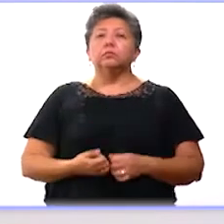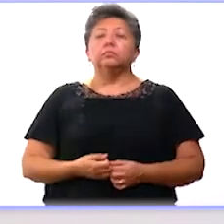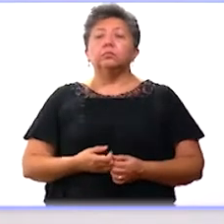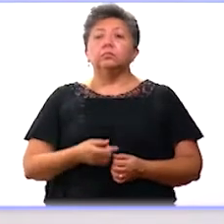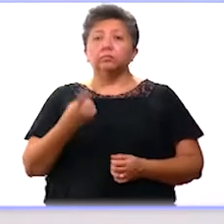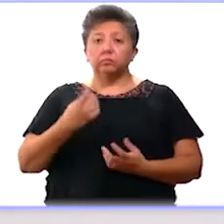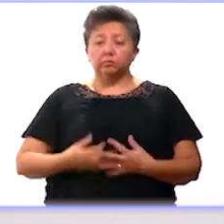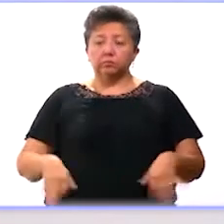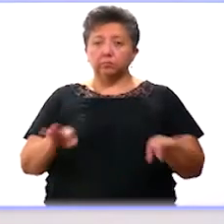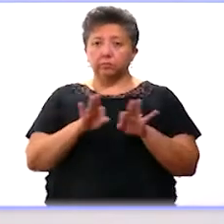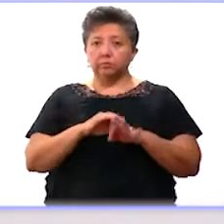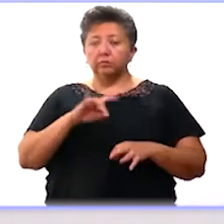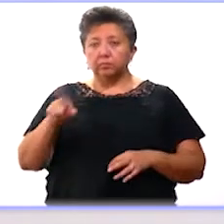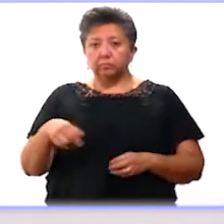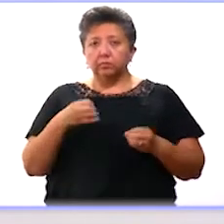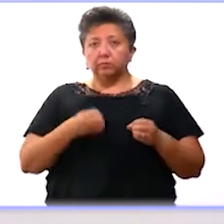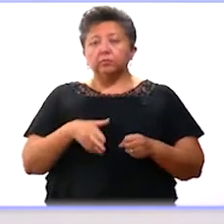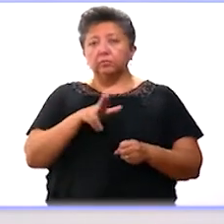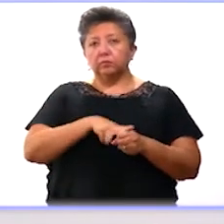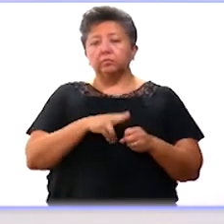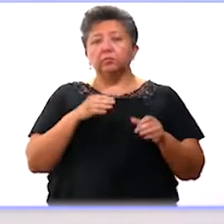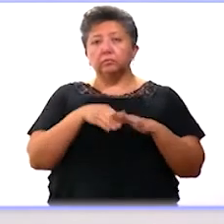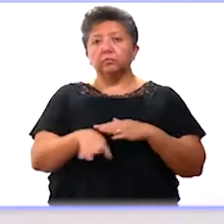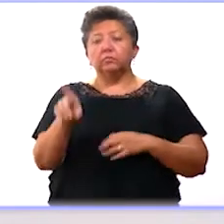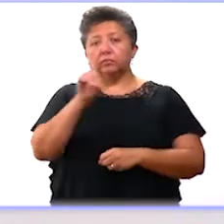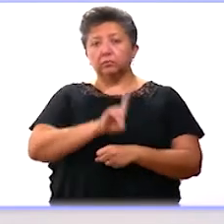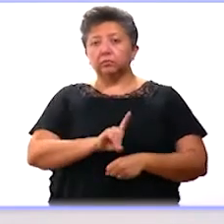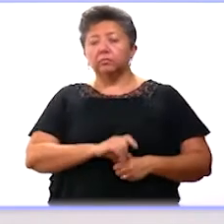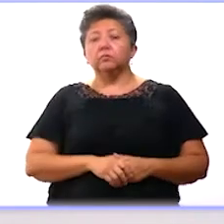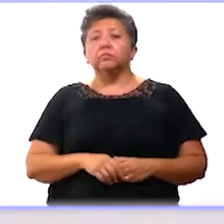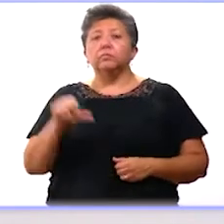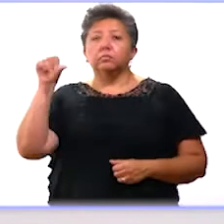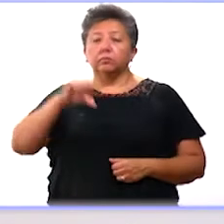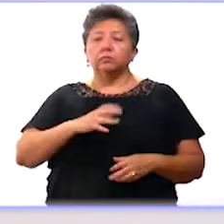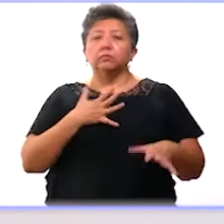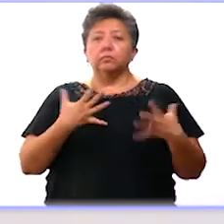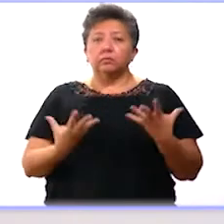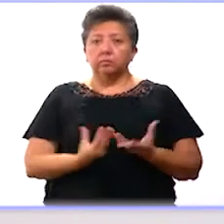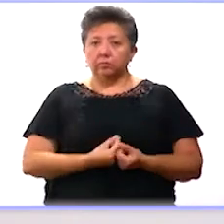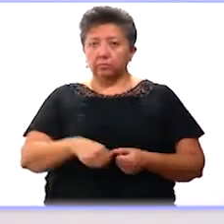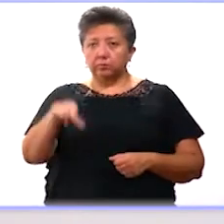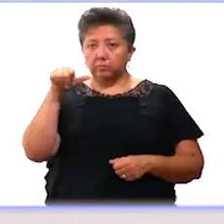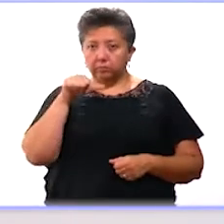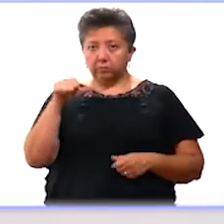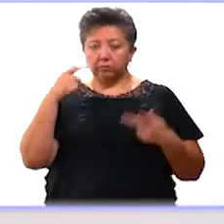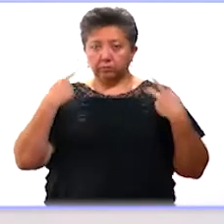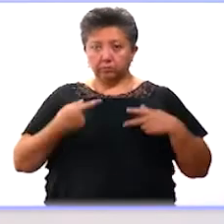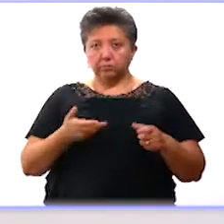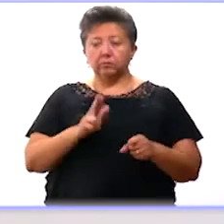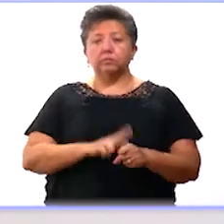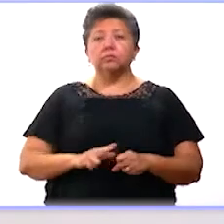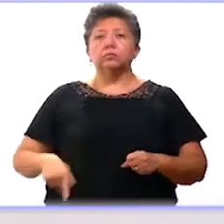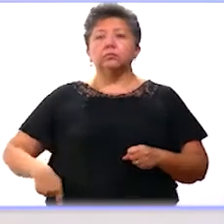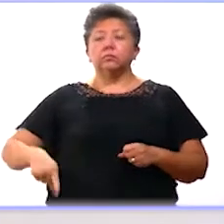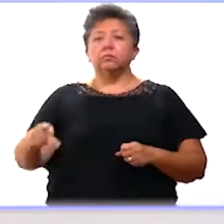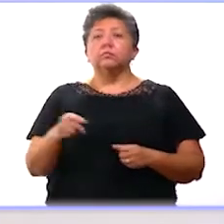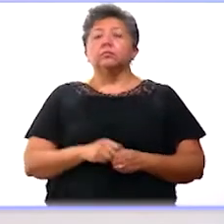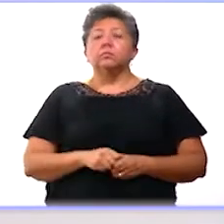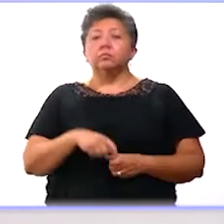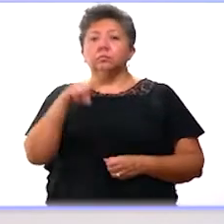económica los datos más importantes son la ocupación hospitalaria y los ingresos diarios. El día de hoy tenemos 16 pacientes en hospitales públicos.